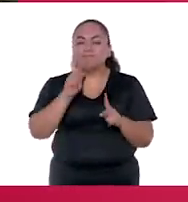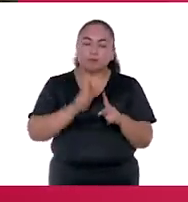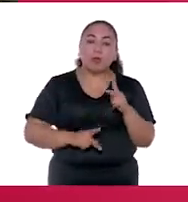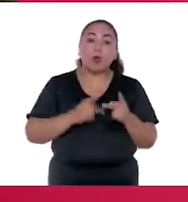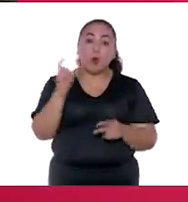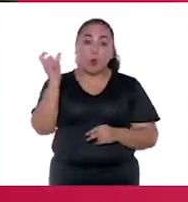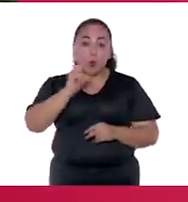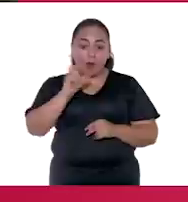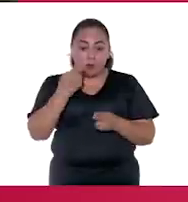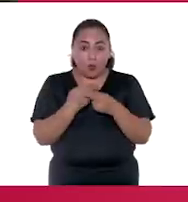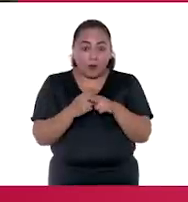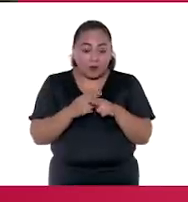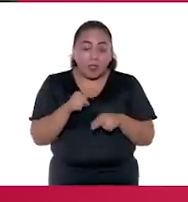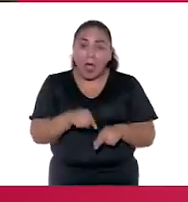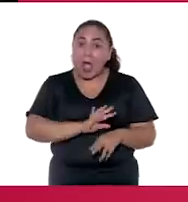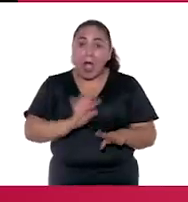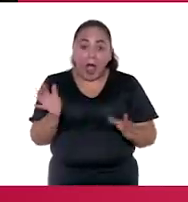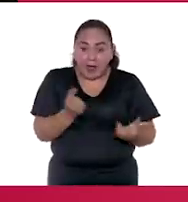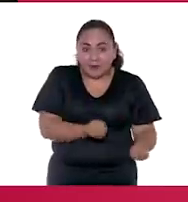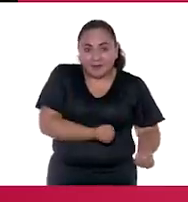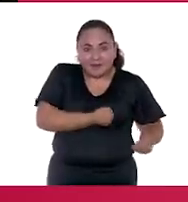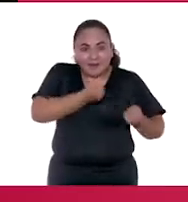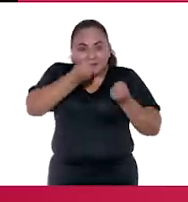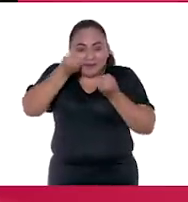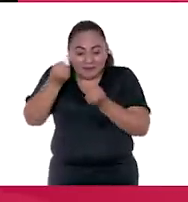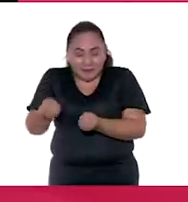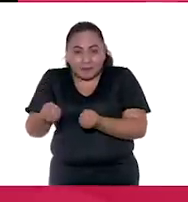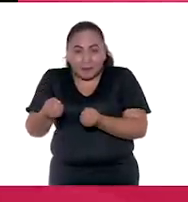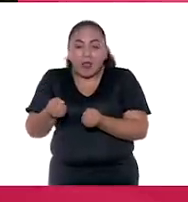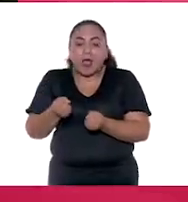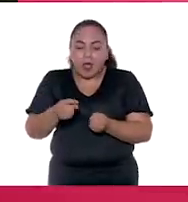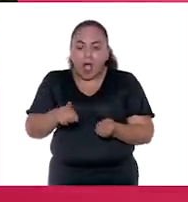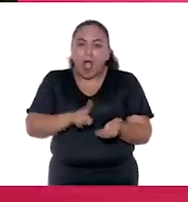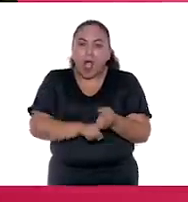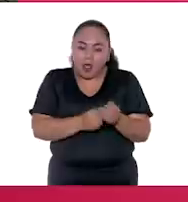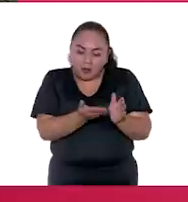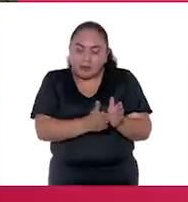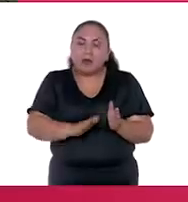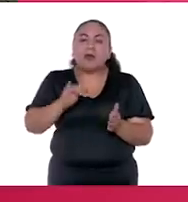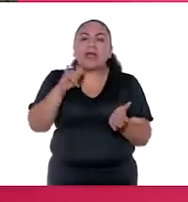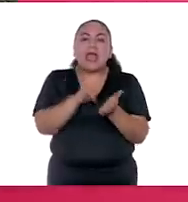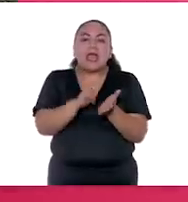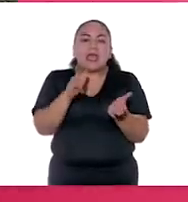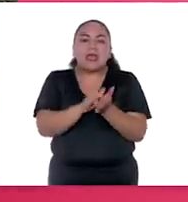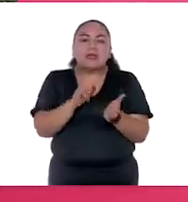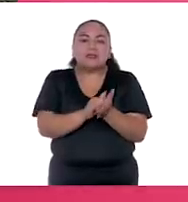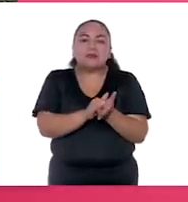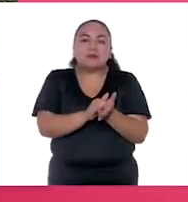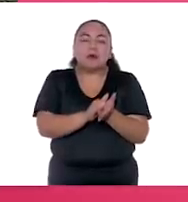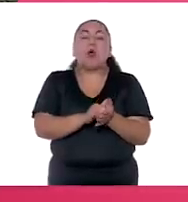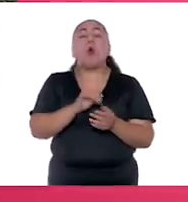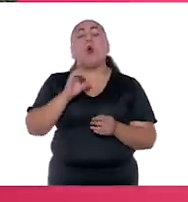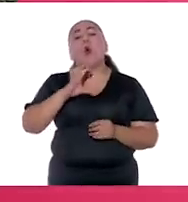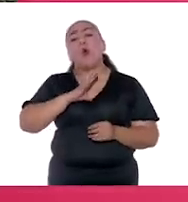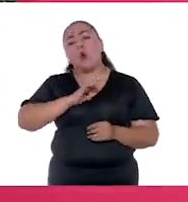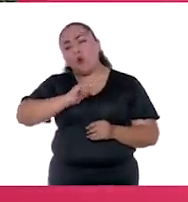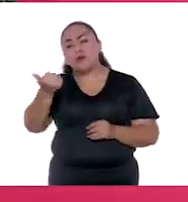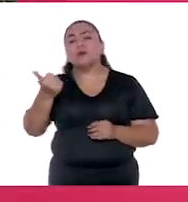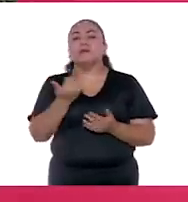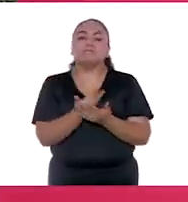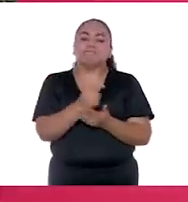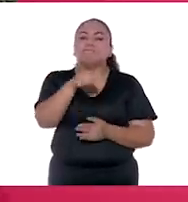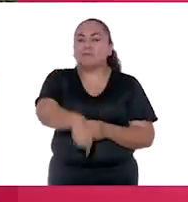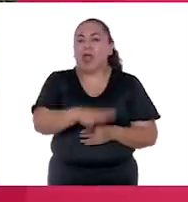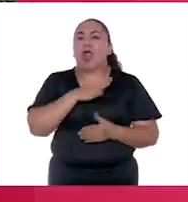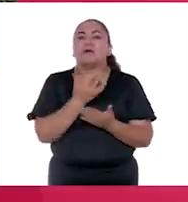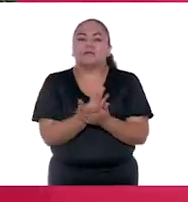casos, cuando los huesos ya han sido trasladados sobre la tierra, quedan los moldes de yeso que utilizan para sacarlos. Otros están a la espera.